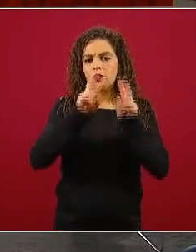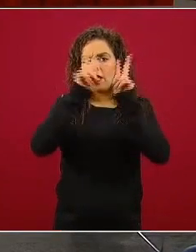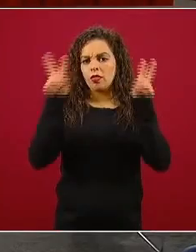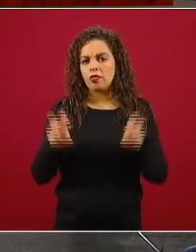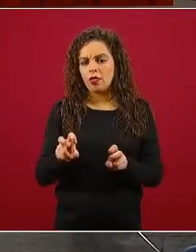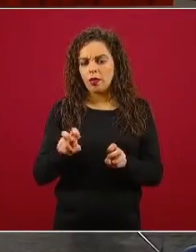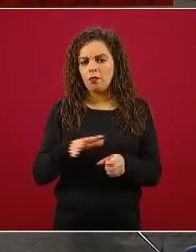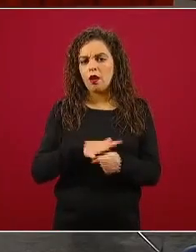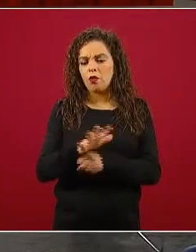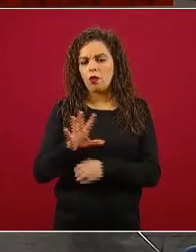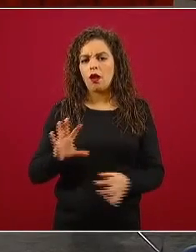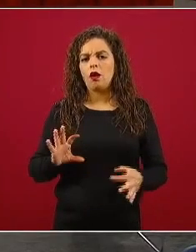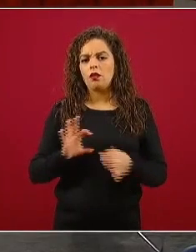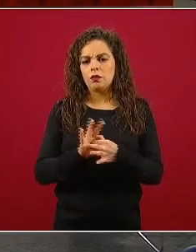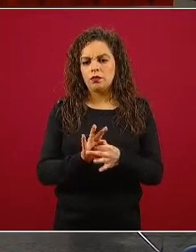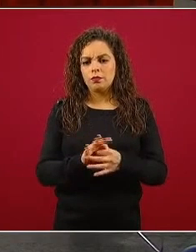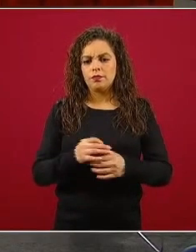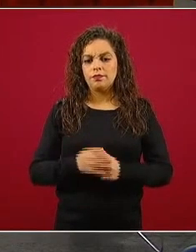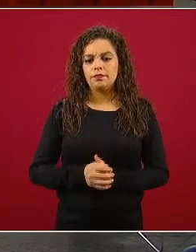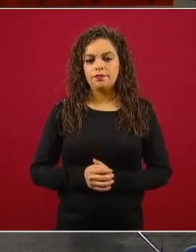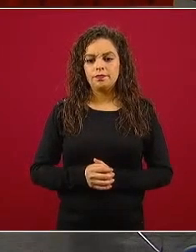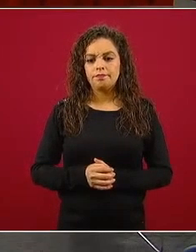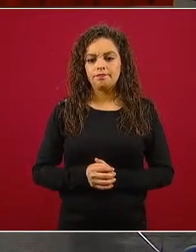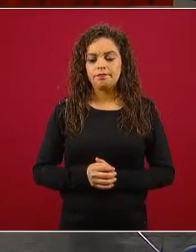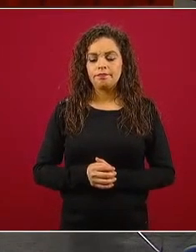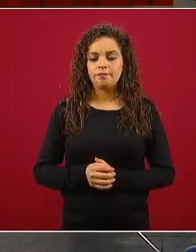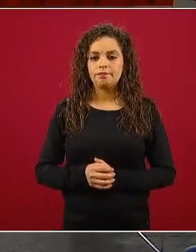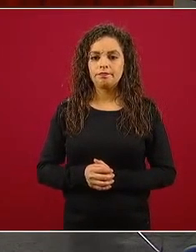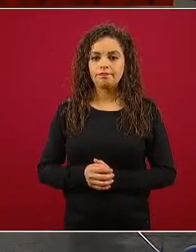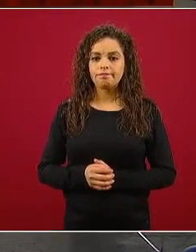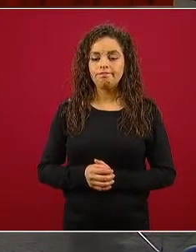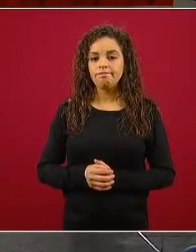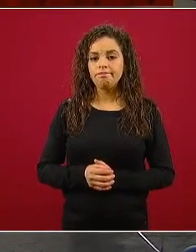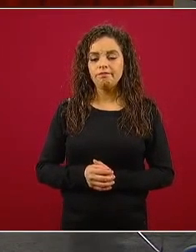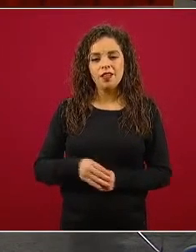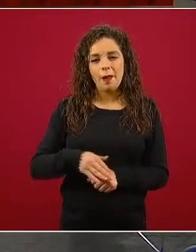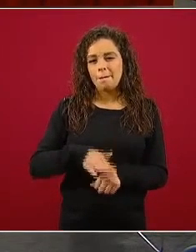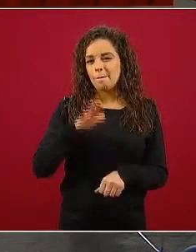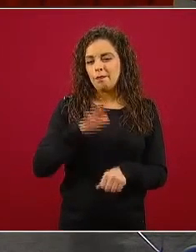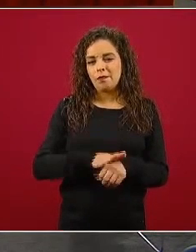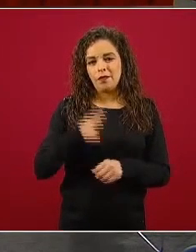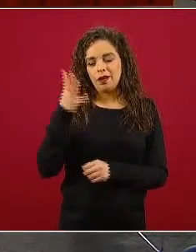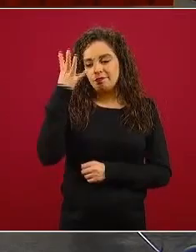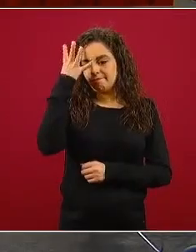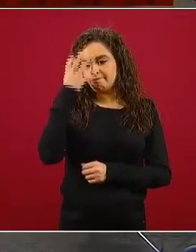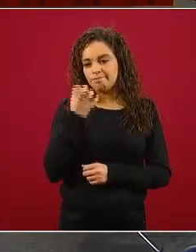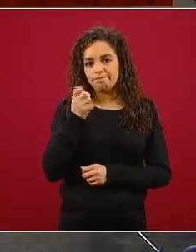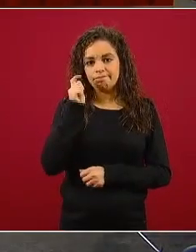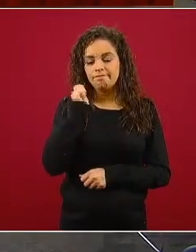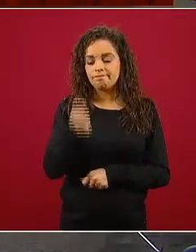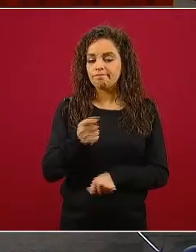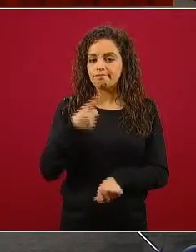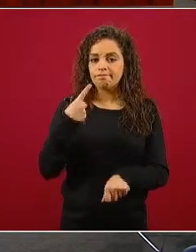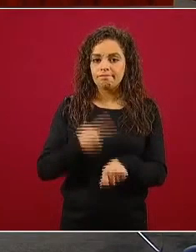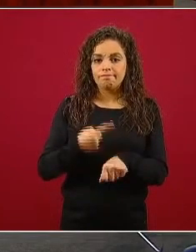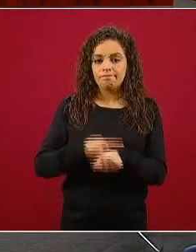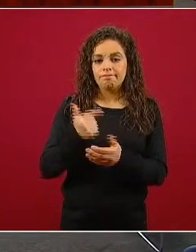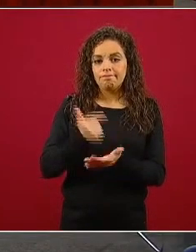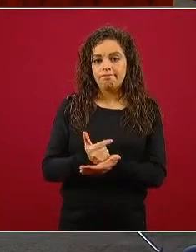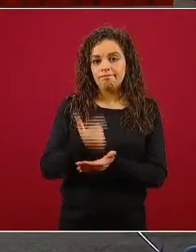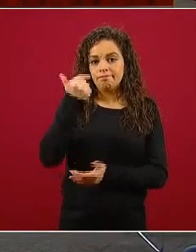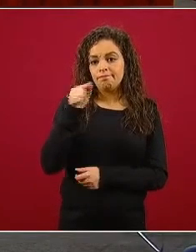con definitivamente la situación más lamentable de una enfermedad grave como puede ser